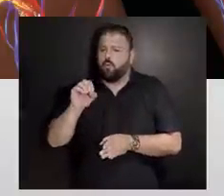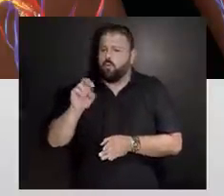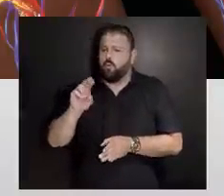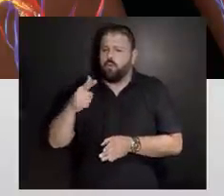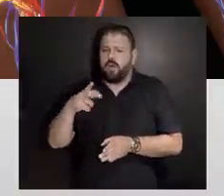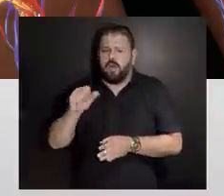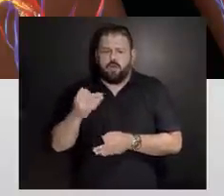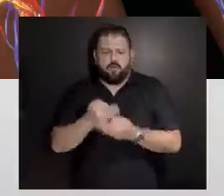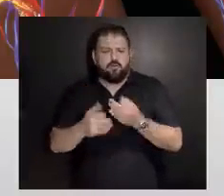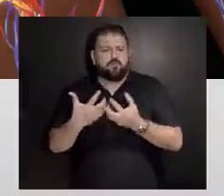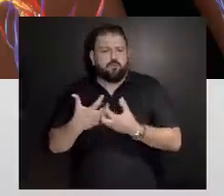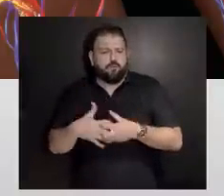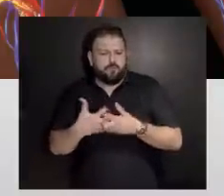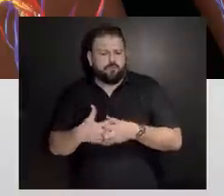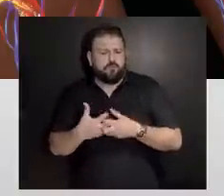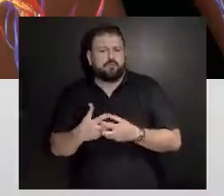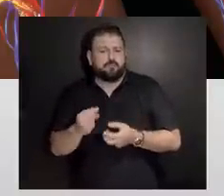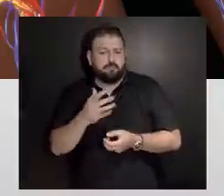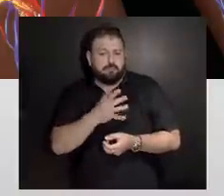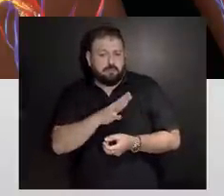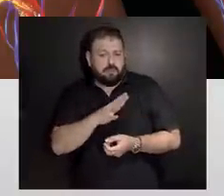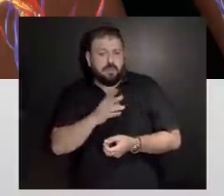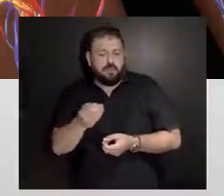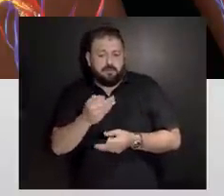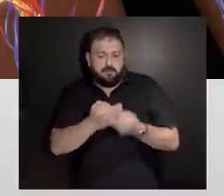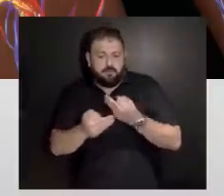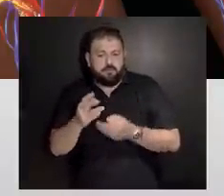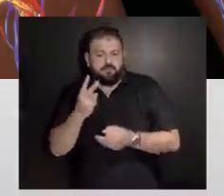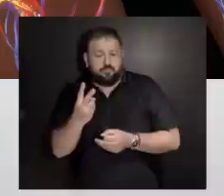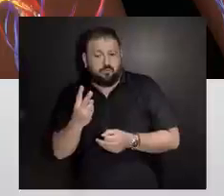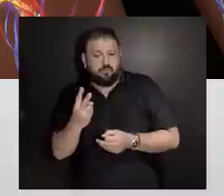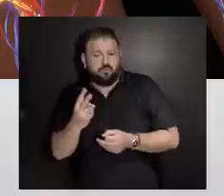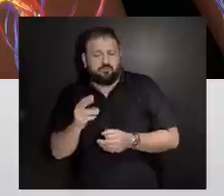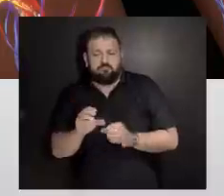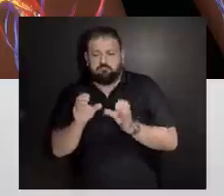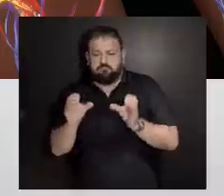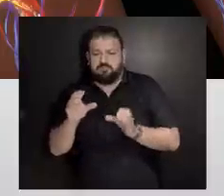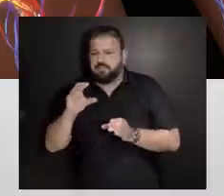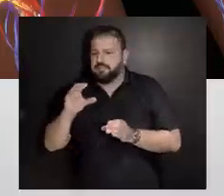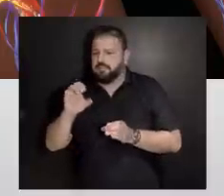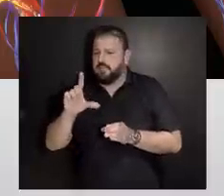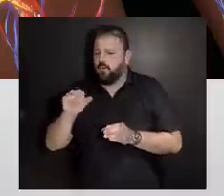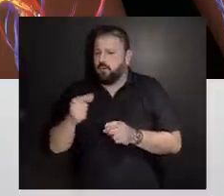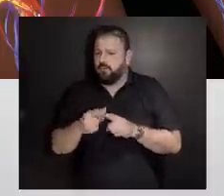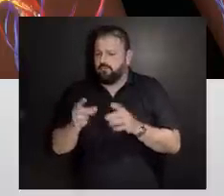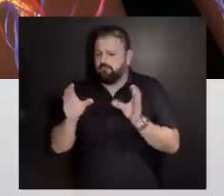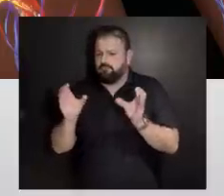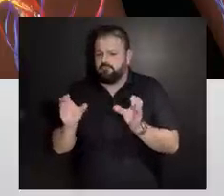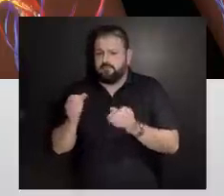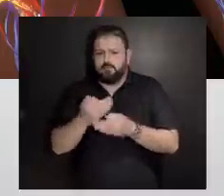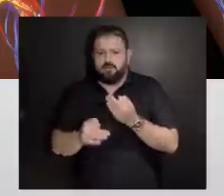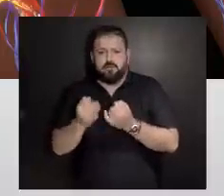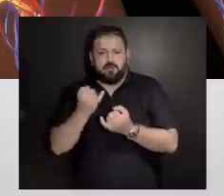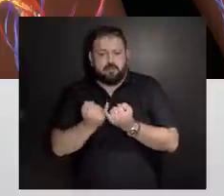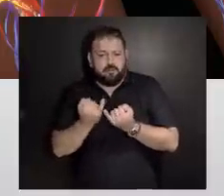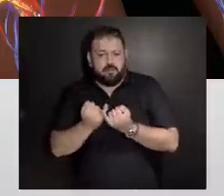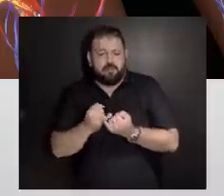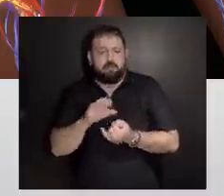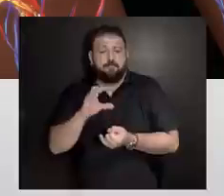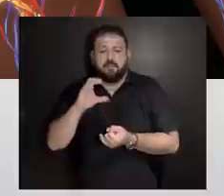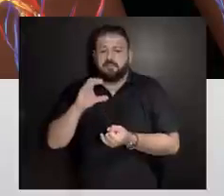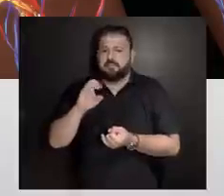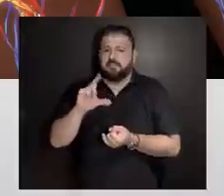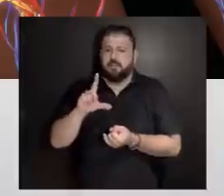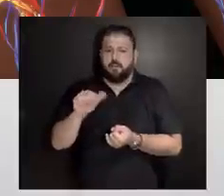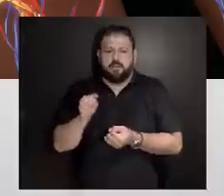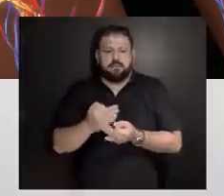una función endocrina. En este caso se conocen dos células o dos tipos de células que tiene este tejido. Las células alfa,